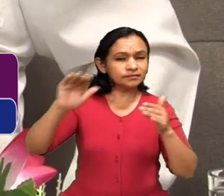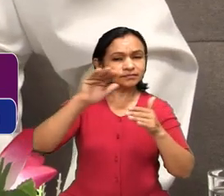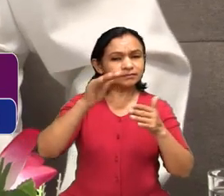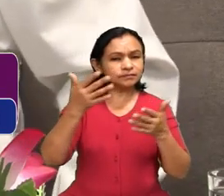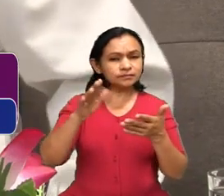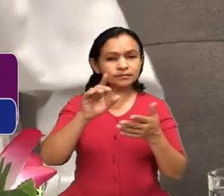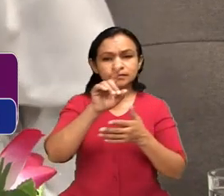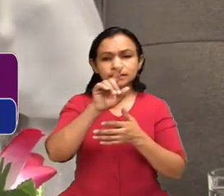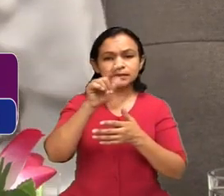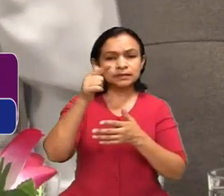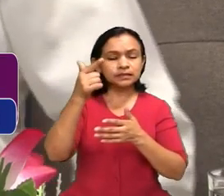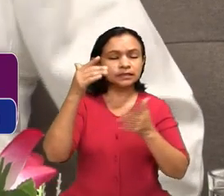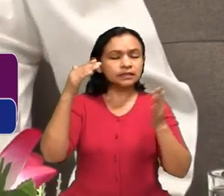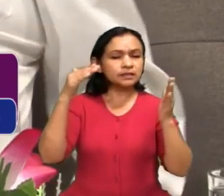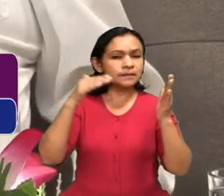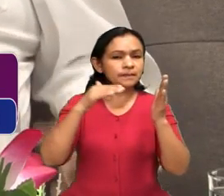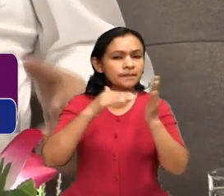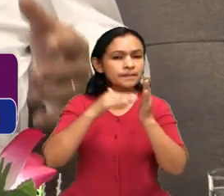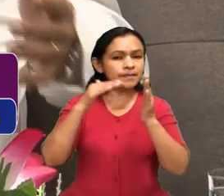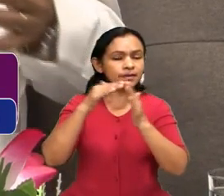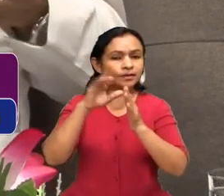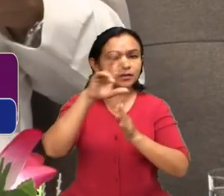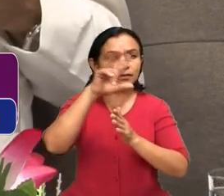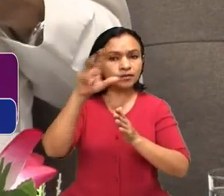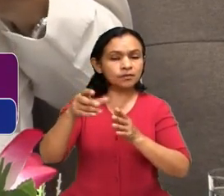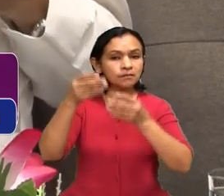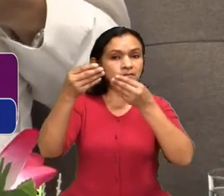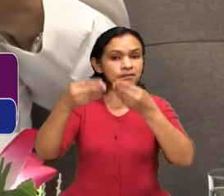de 17.000 millones de córdobas